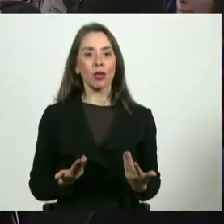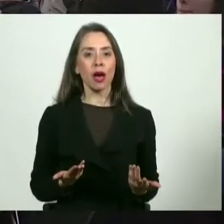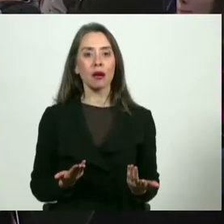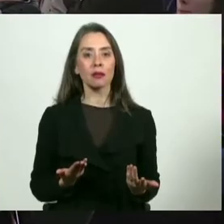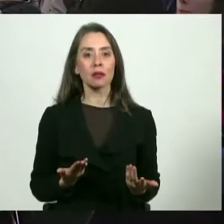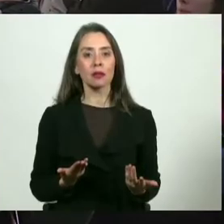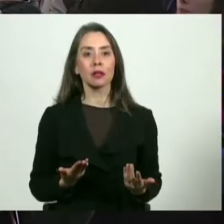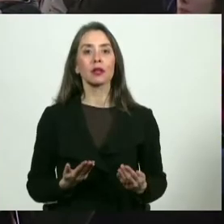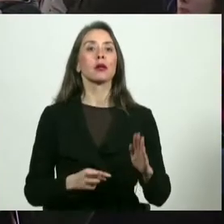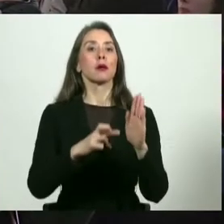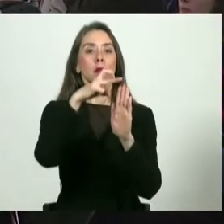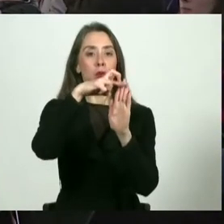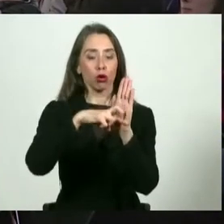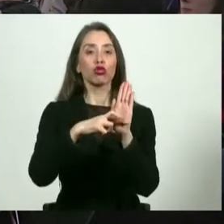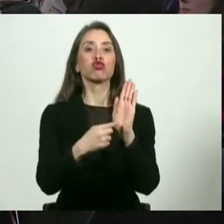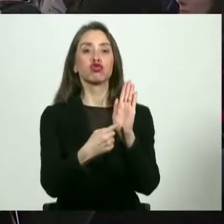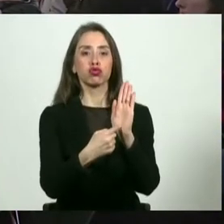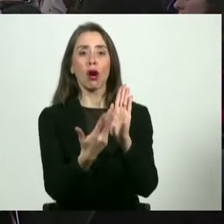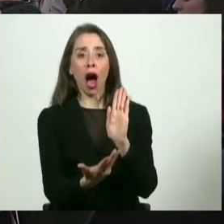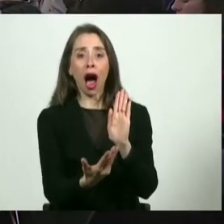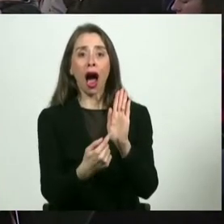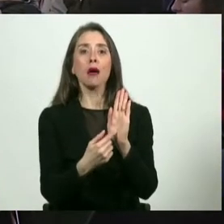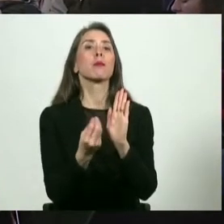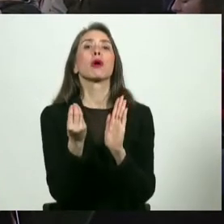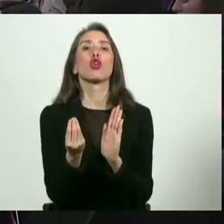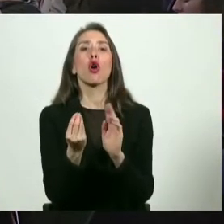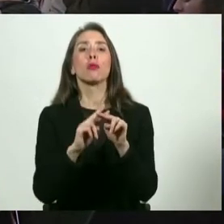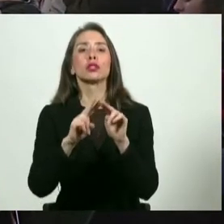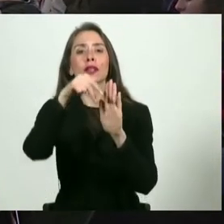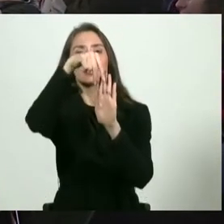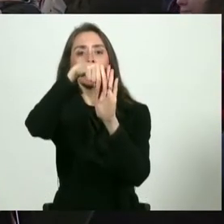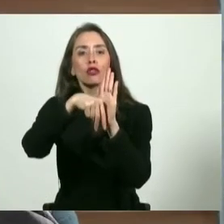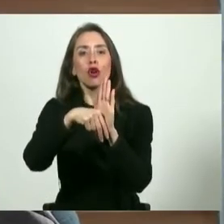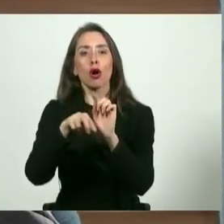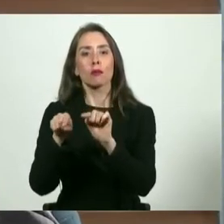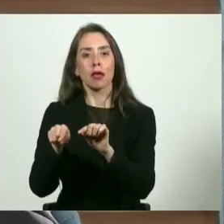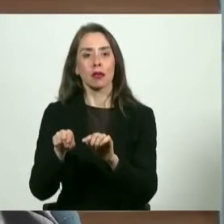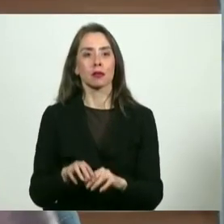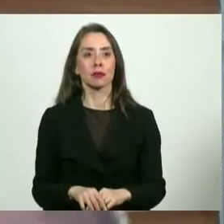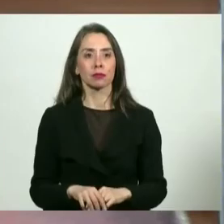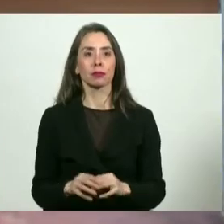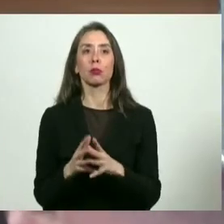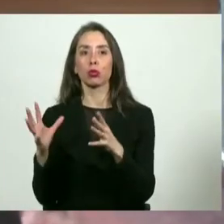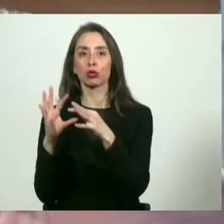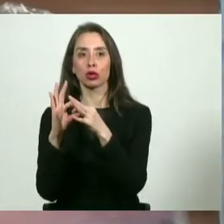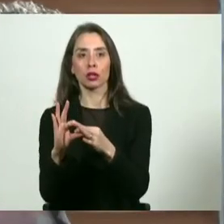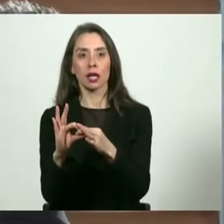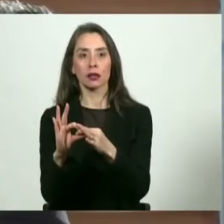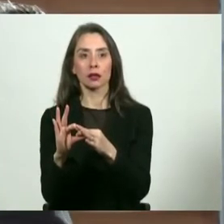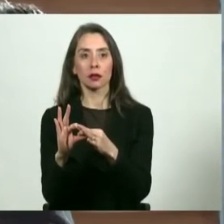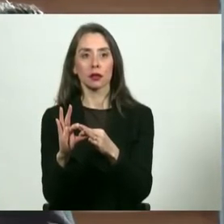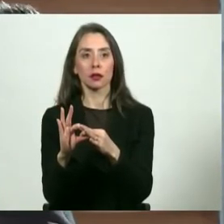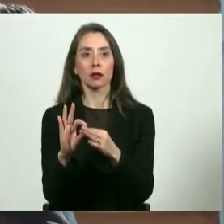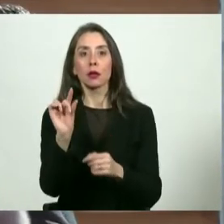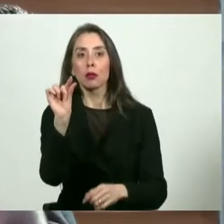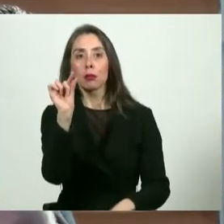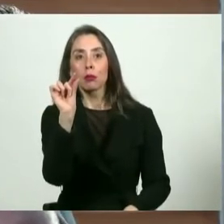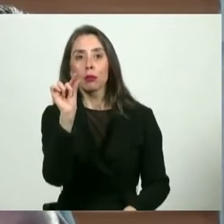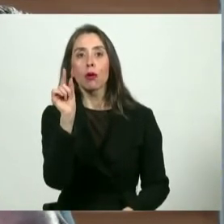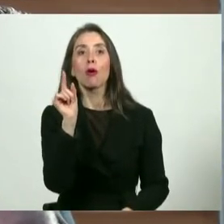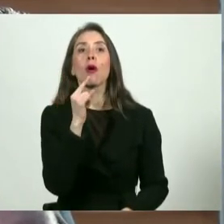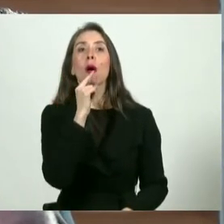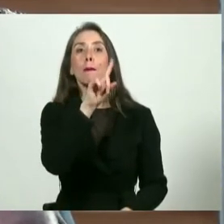tener una persona que tiene una discapacidad leve y hacer el aseo, eso es inclusión? ¿Cómo se puede normar o